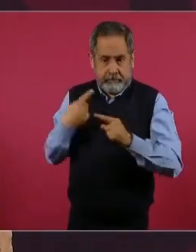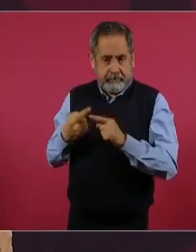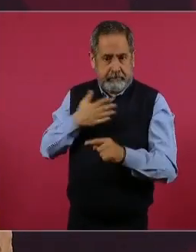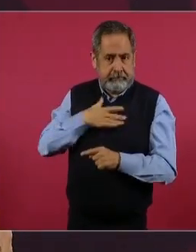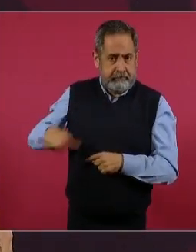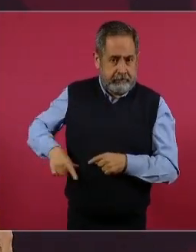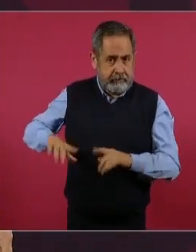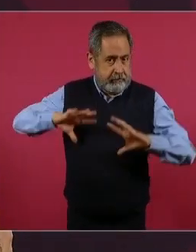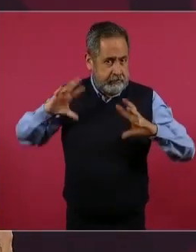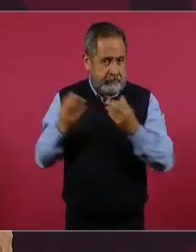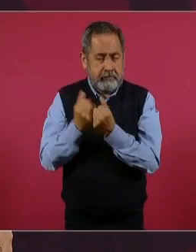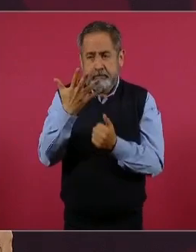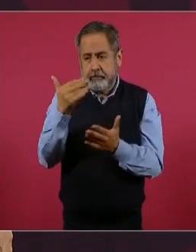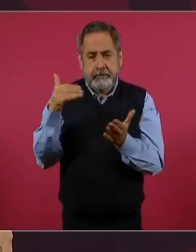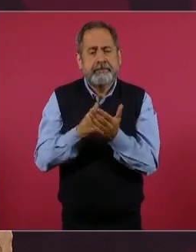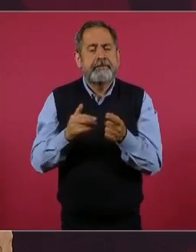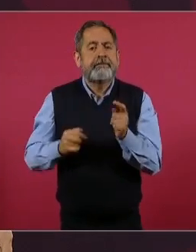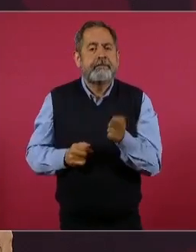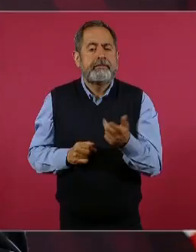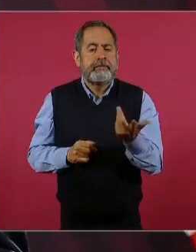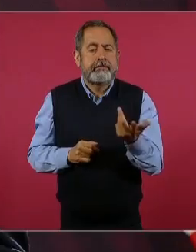nuestro,